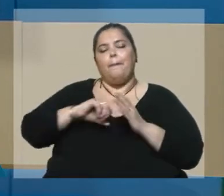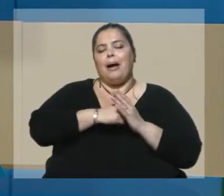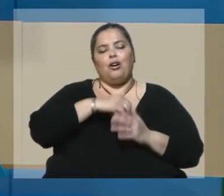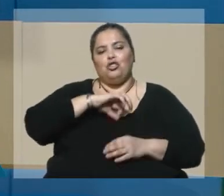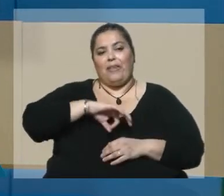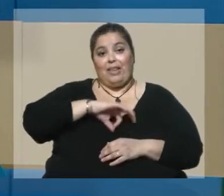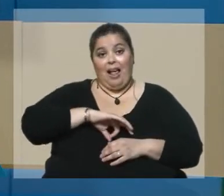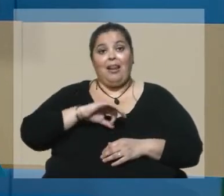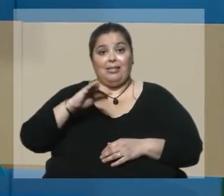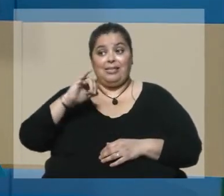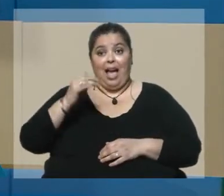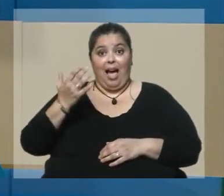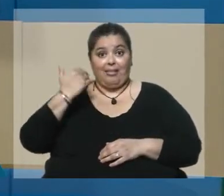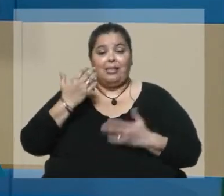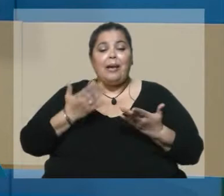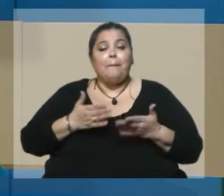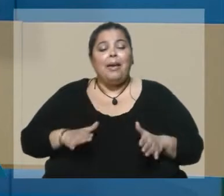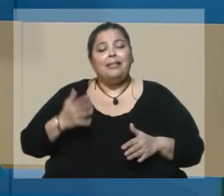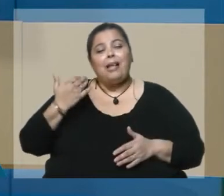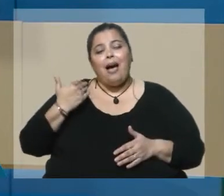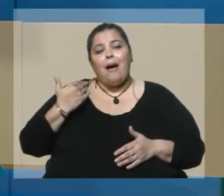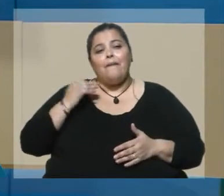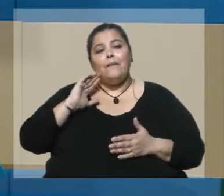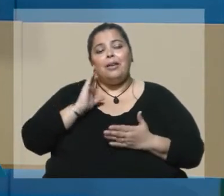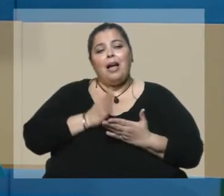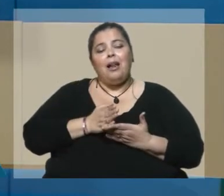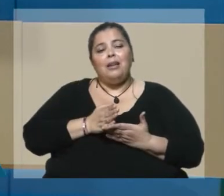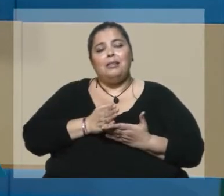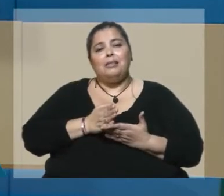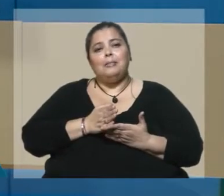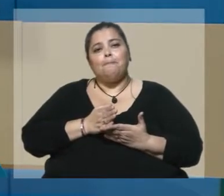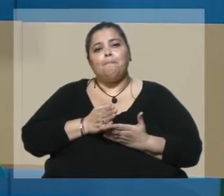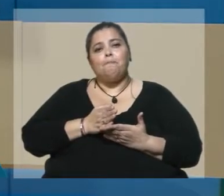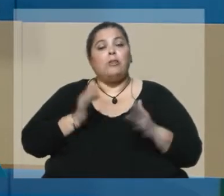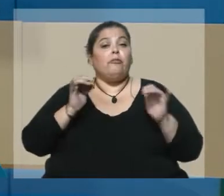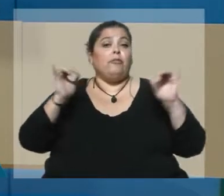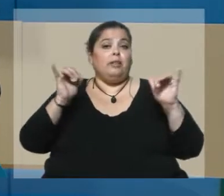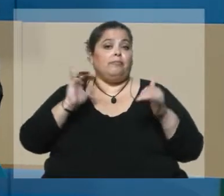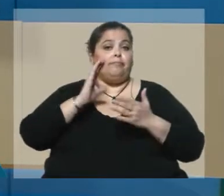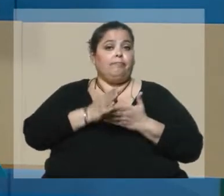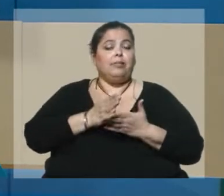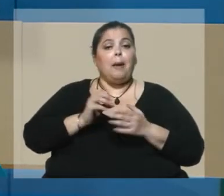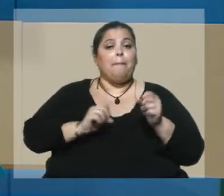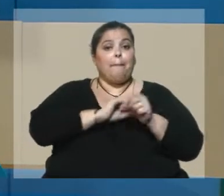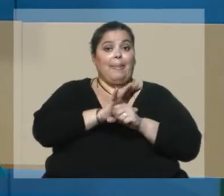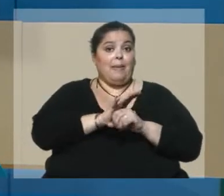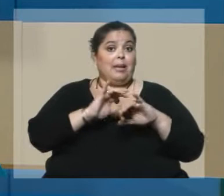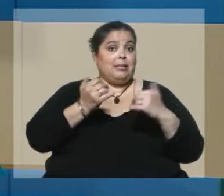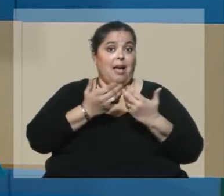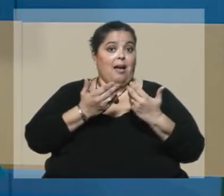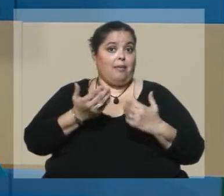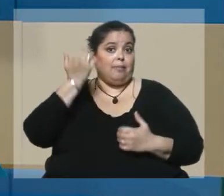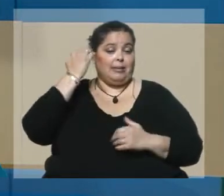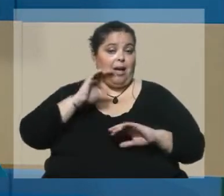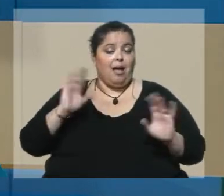quizá desde fines de con la salida de la pandemia que ya había pasado su régimen de tasas en